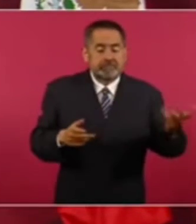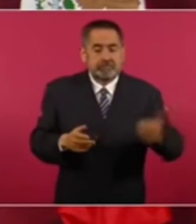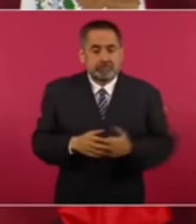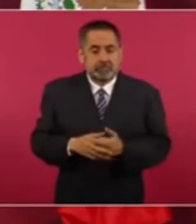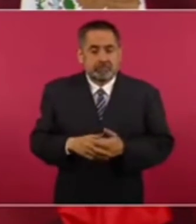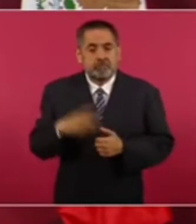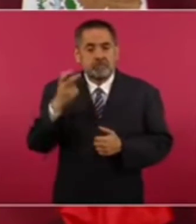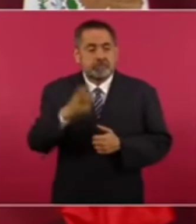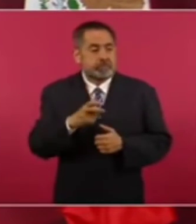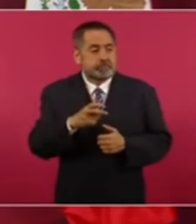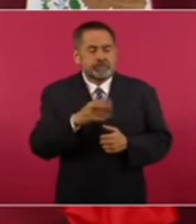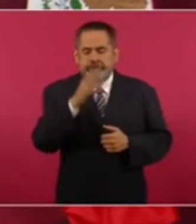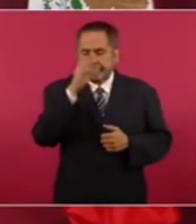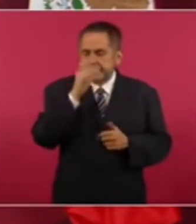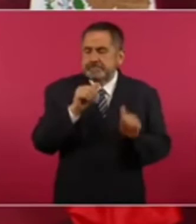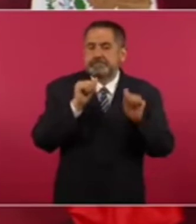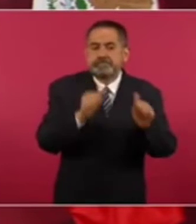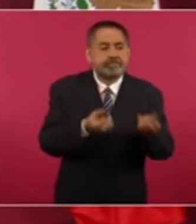Y por eso no salió.